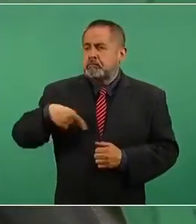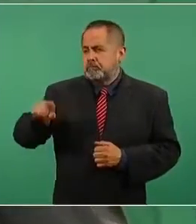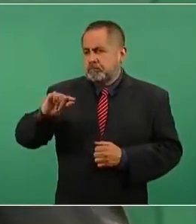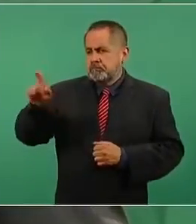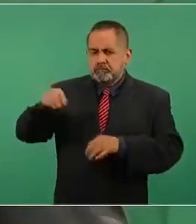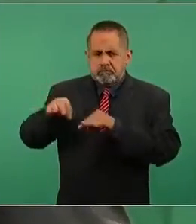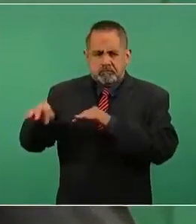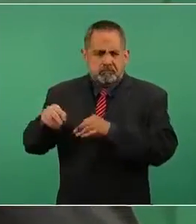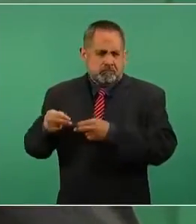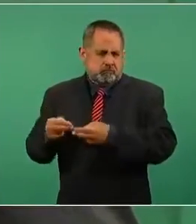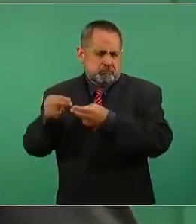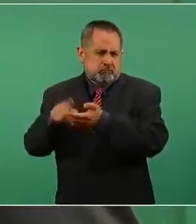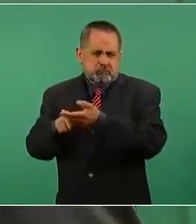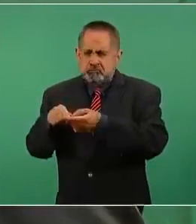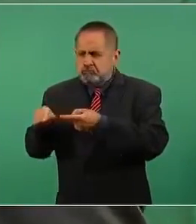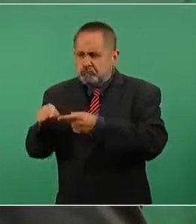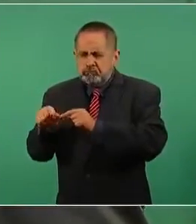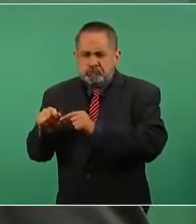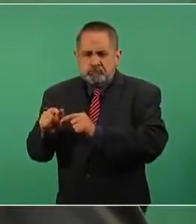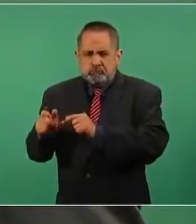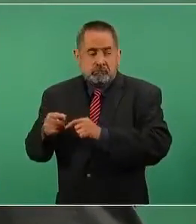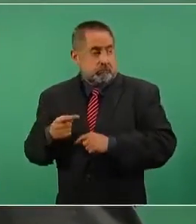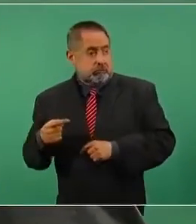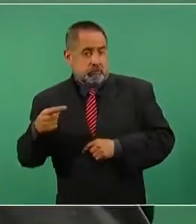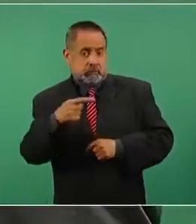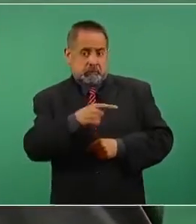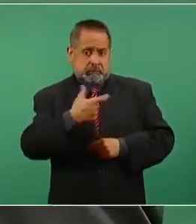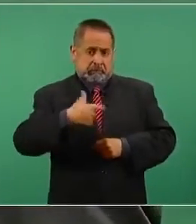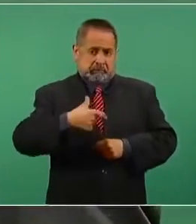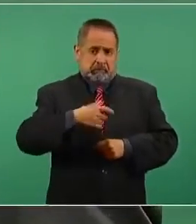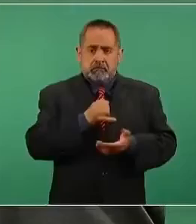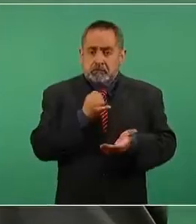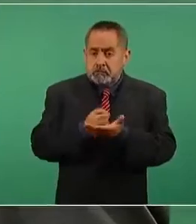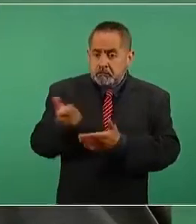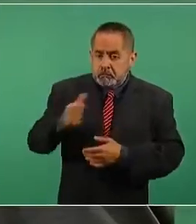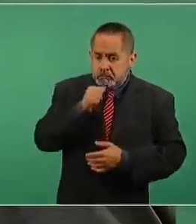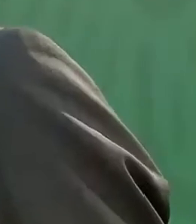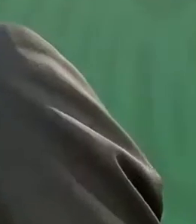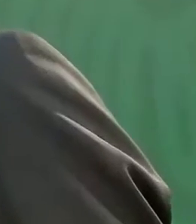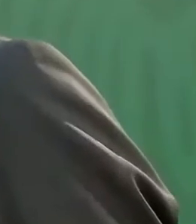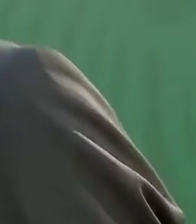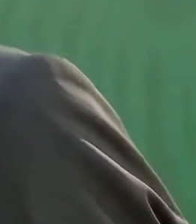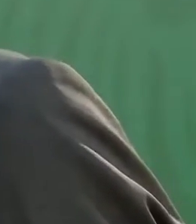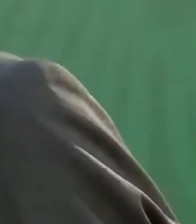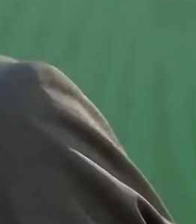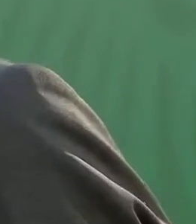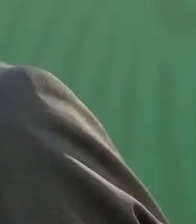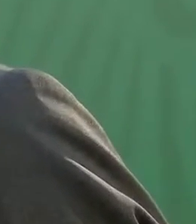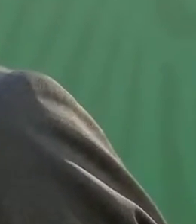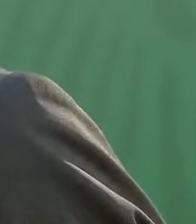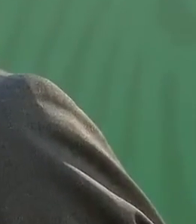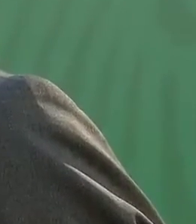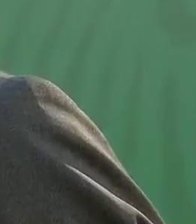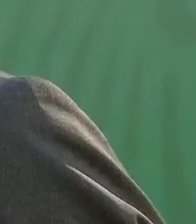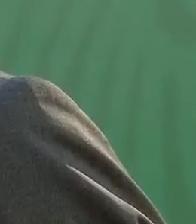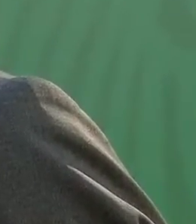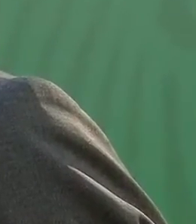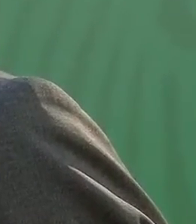profesional, un pequeño, mediano empresario, y el de arriba no paga o no pagaba?